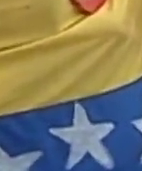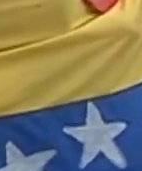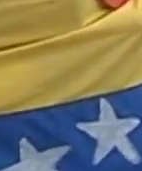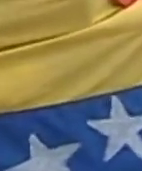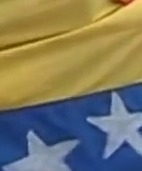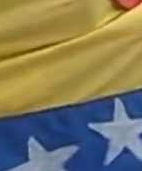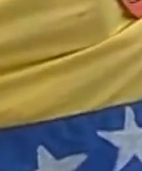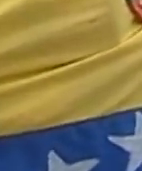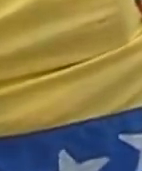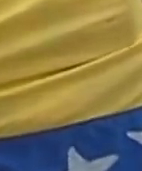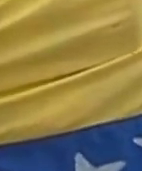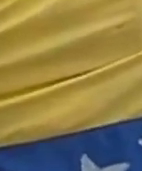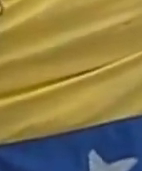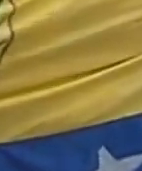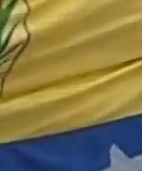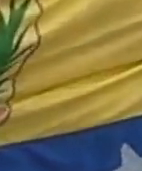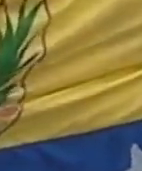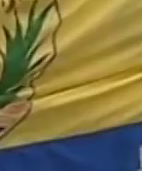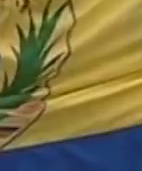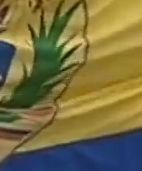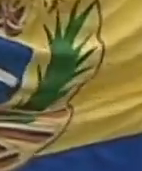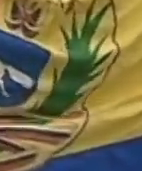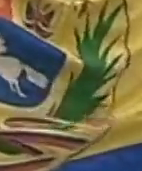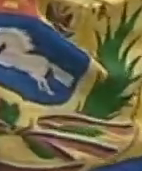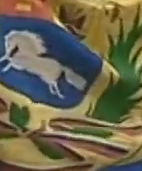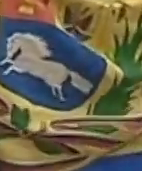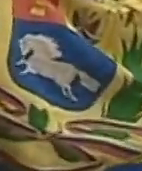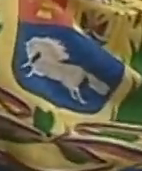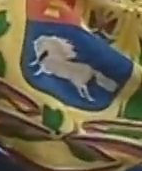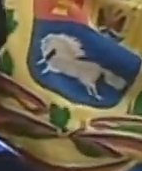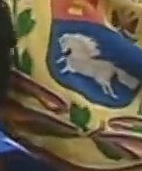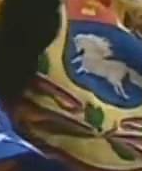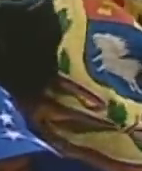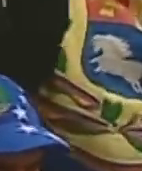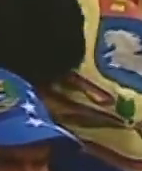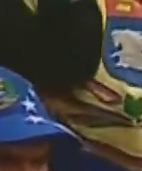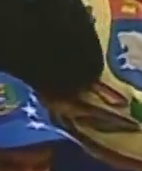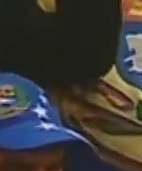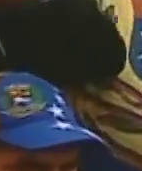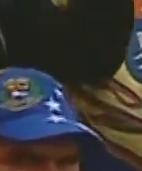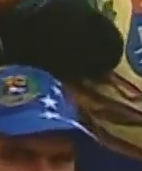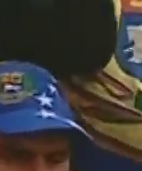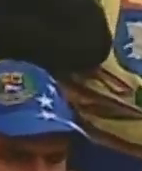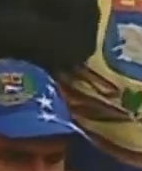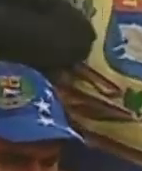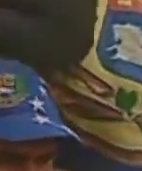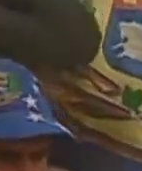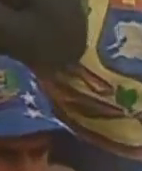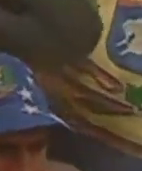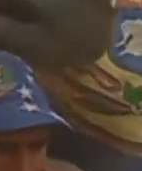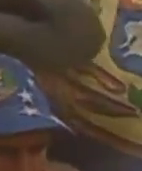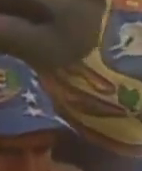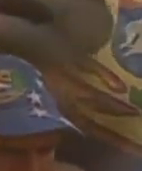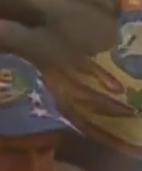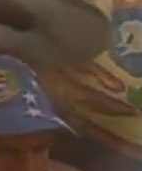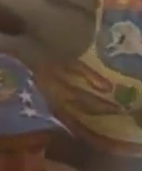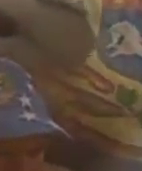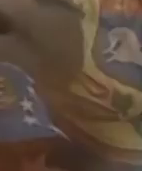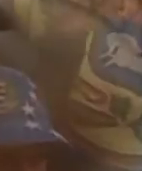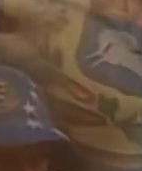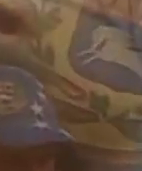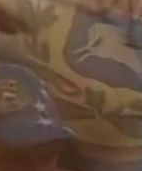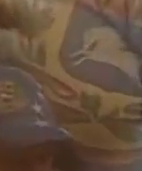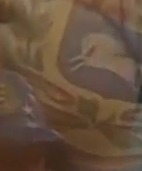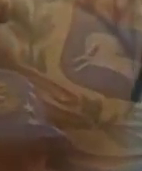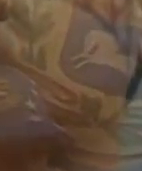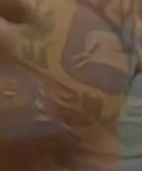diputados que conformaron el Congreso de Angostura, resaltando rápidamente algunos de ellos: Manuel Palacios Fajardo, Juan Germán